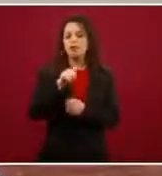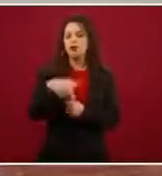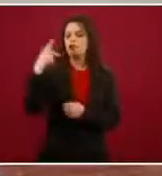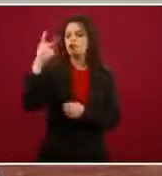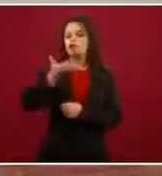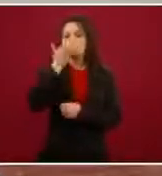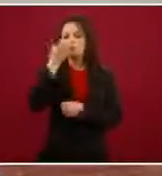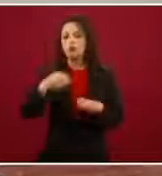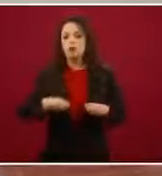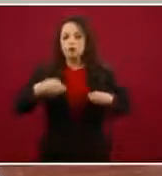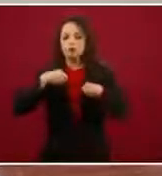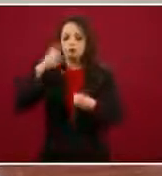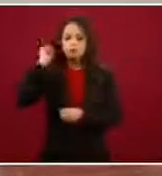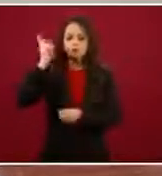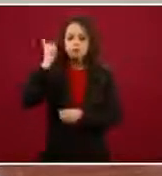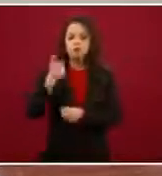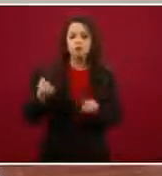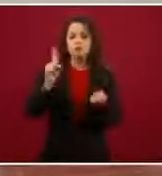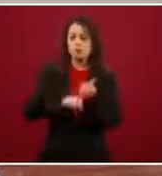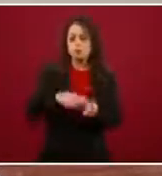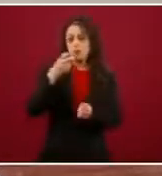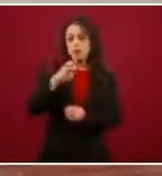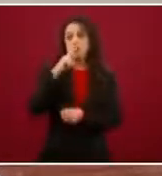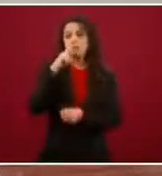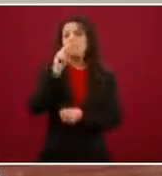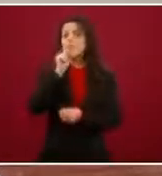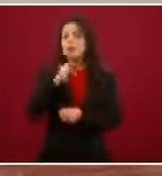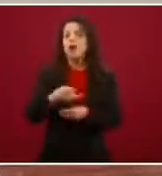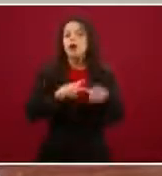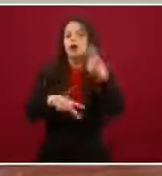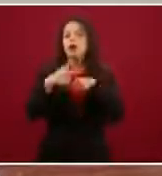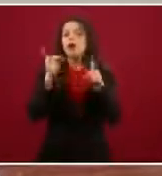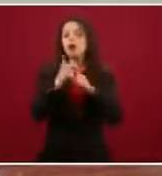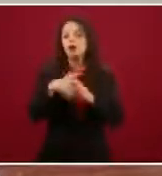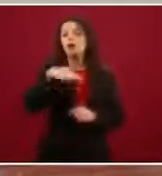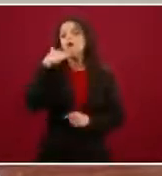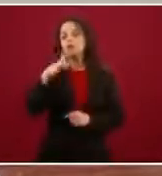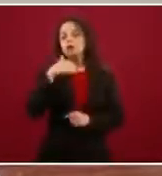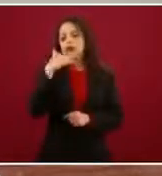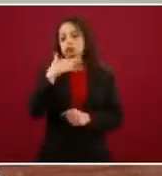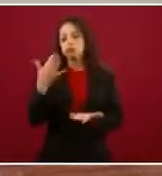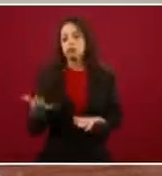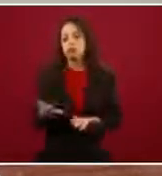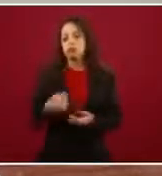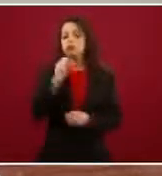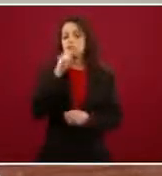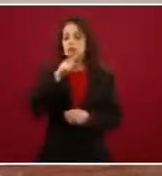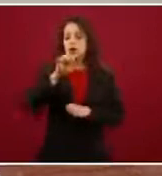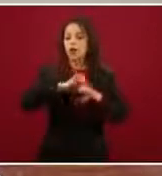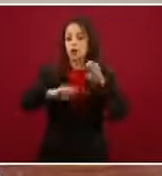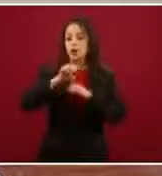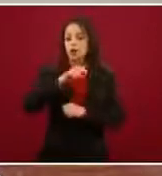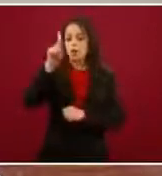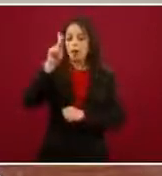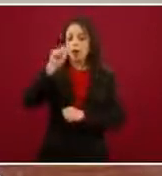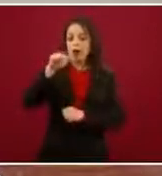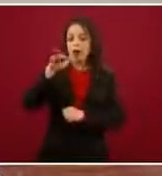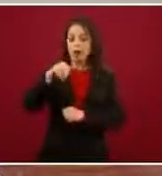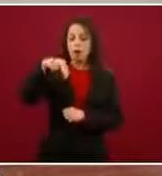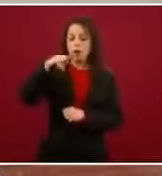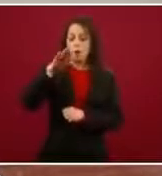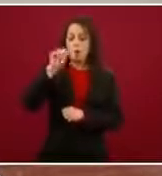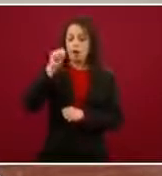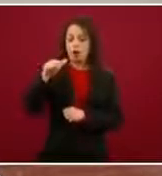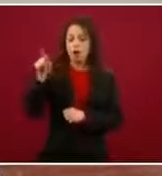a partir de actos de corrupción. Es un esquema similar al que se encontró en el caso de la empresa panameña Numbac, a partir de la cual se le pagaba